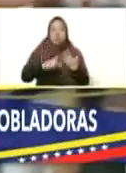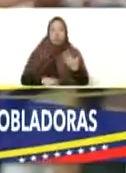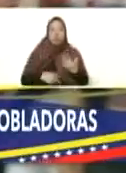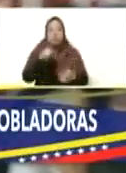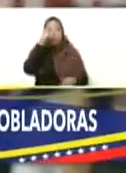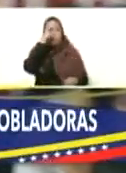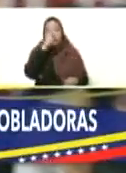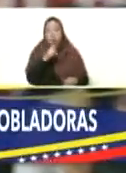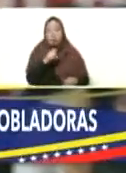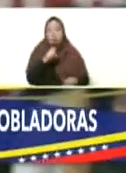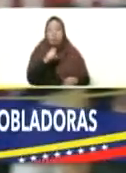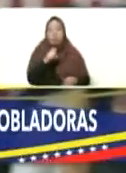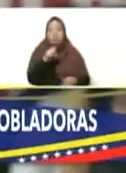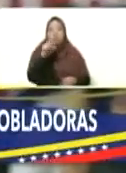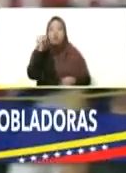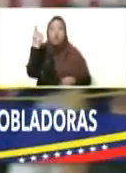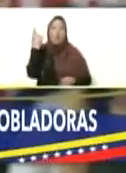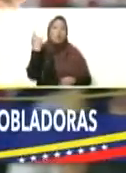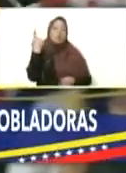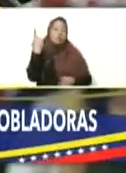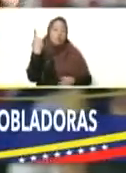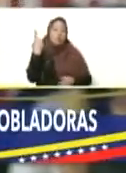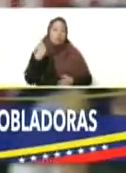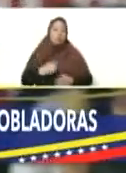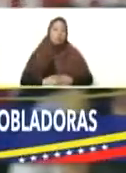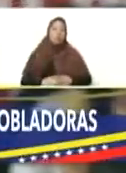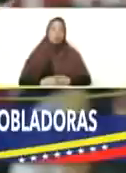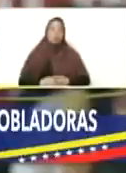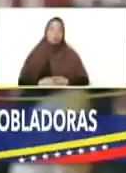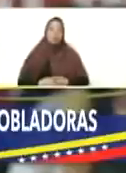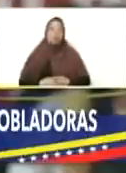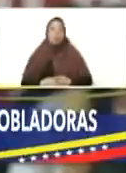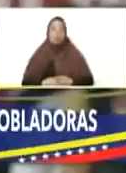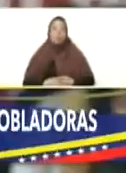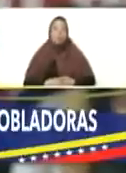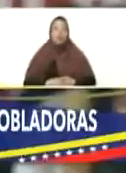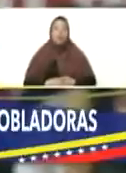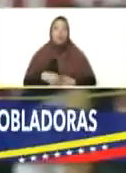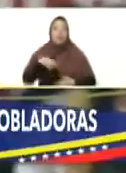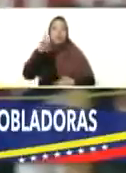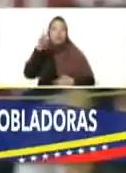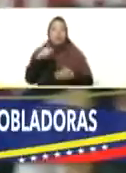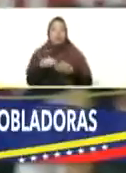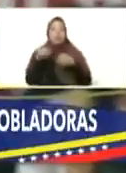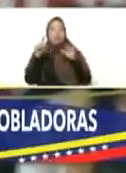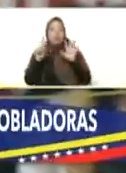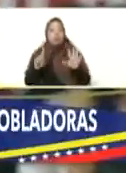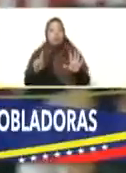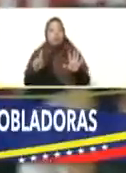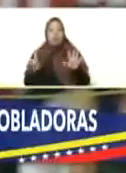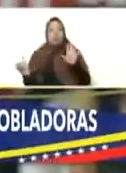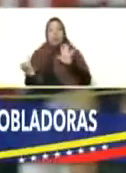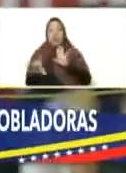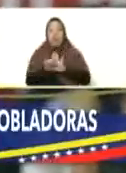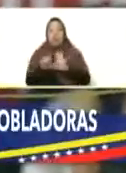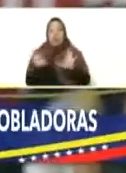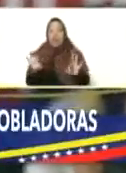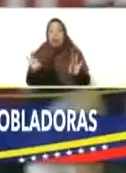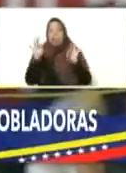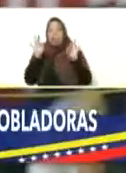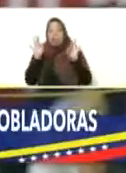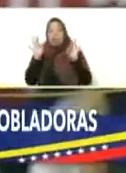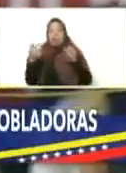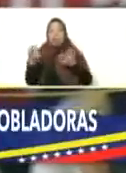año 2011 de antes del año 2006 y estamos con la ley especial de regularización de la tenencia